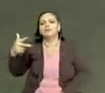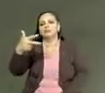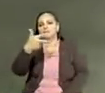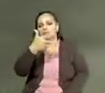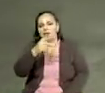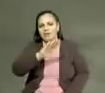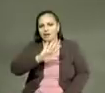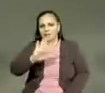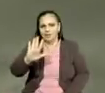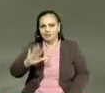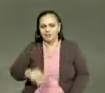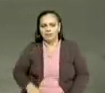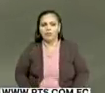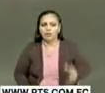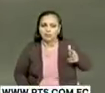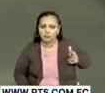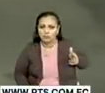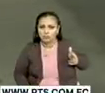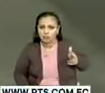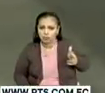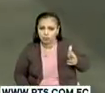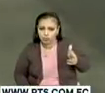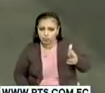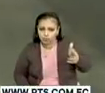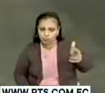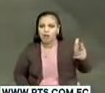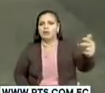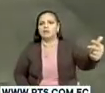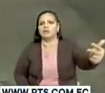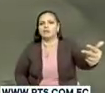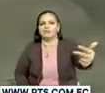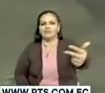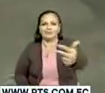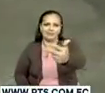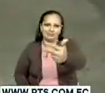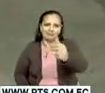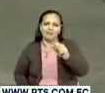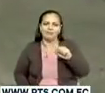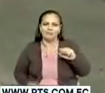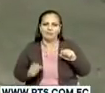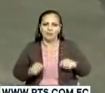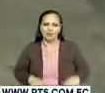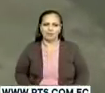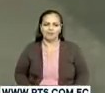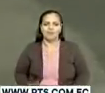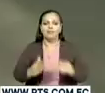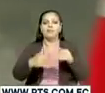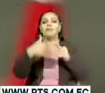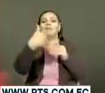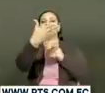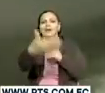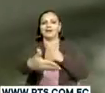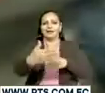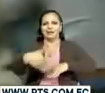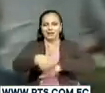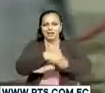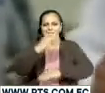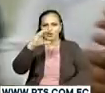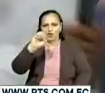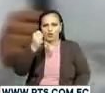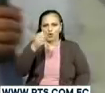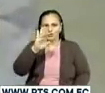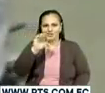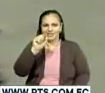puedan mirar a la derecha. Perfecto, entonces, muchas gracias. Con quien hemos dialogado la mañana de hoy, el mayor Chávez, quien